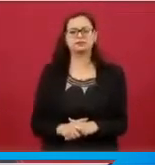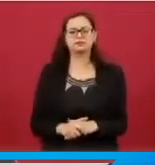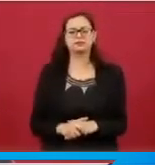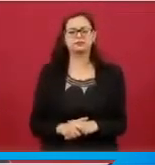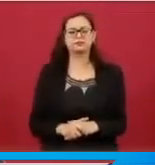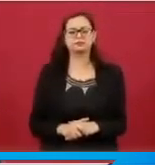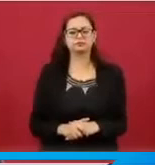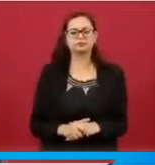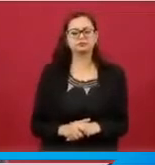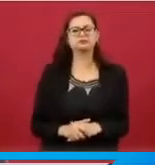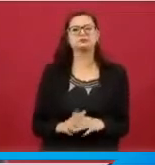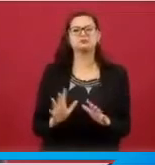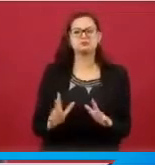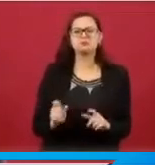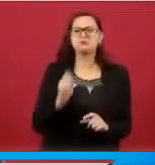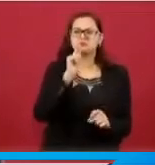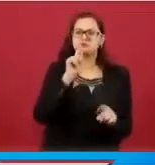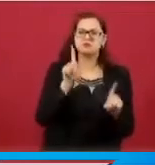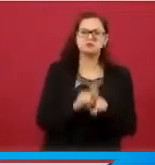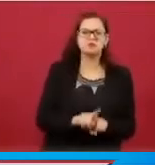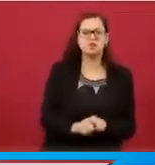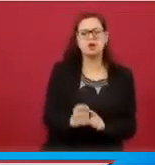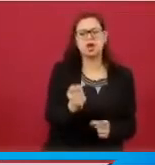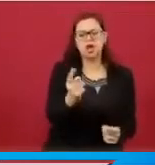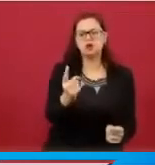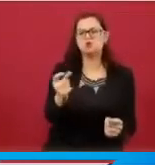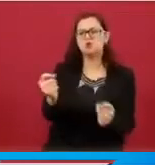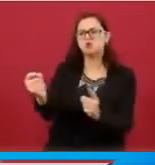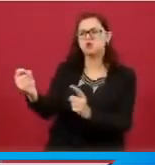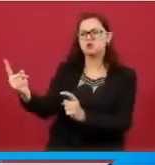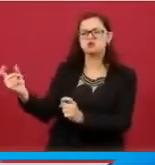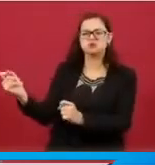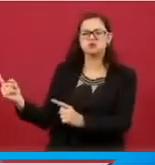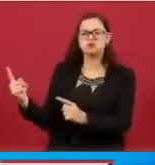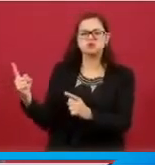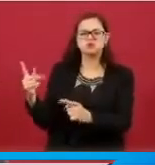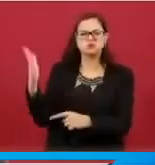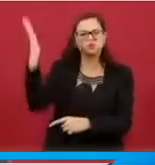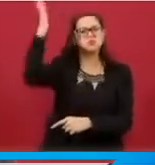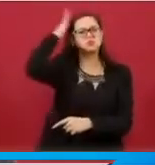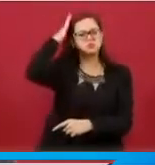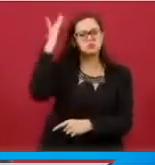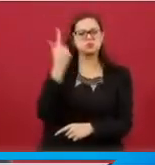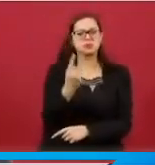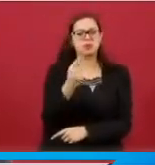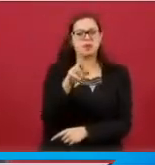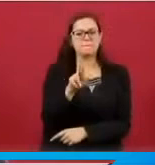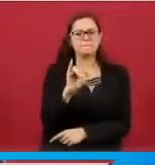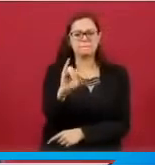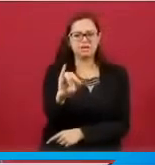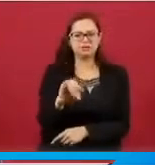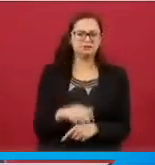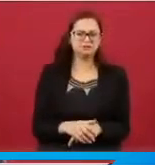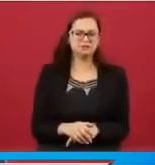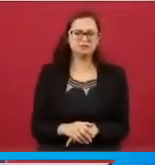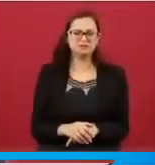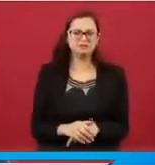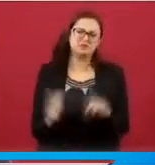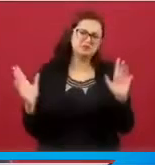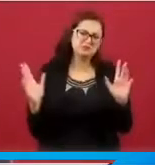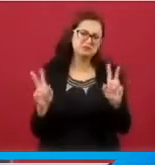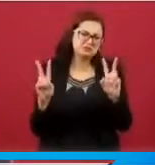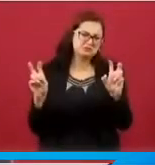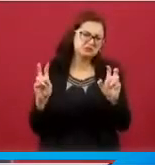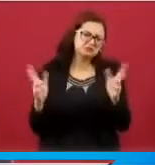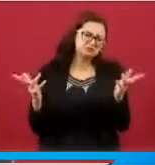y de algunos dirigentes del PRI. La propuesta de que cambiara delitos graves sin derecho a fianza, el robo de